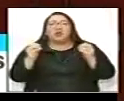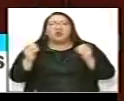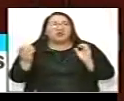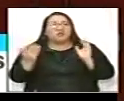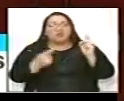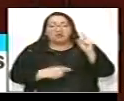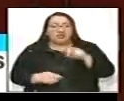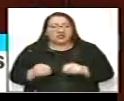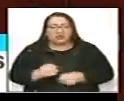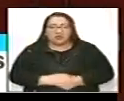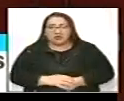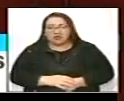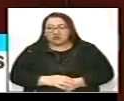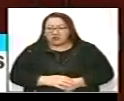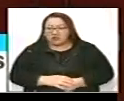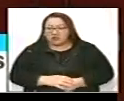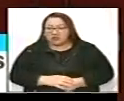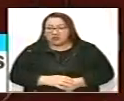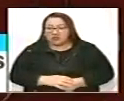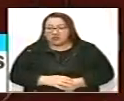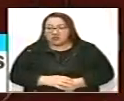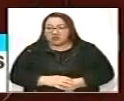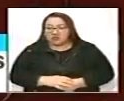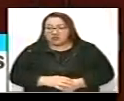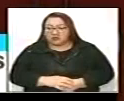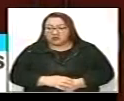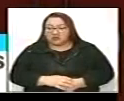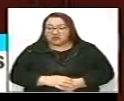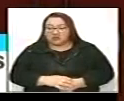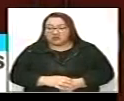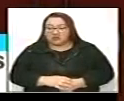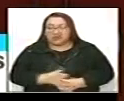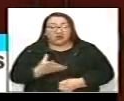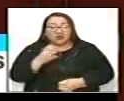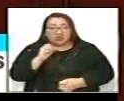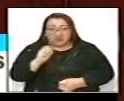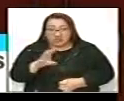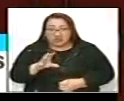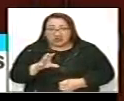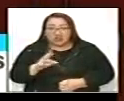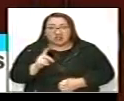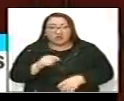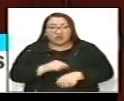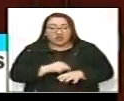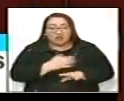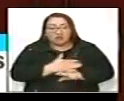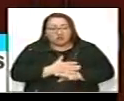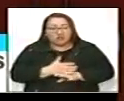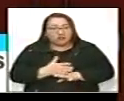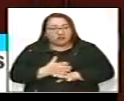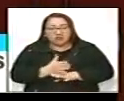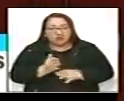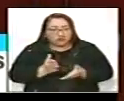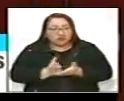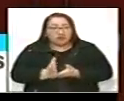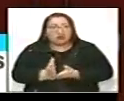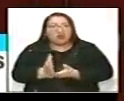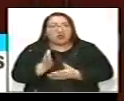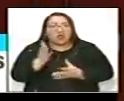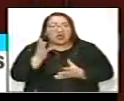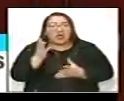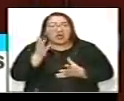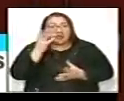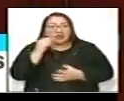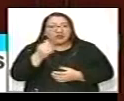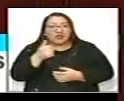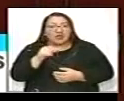presentes para elegir, etcétera. Entonces, lo que quiero decir es, estamos en un tránsito. La experiencia de Analit puede